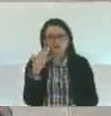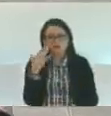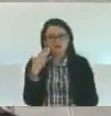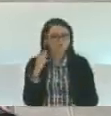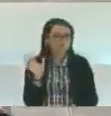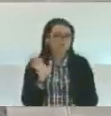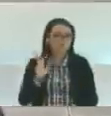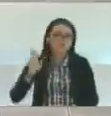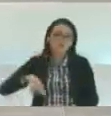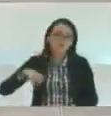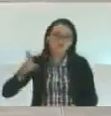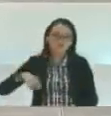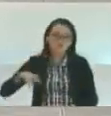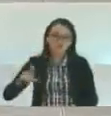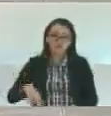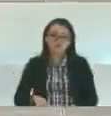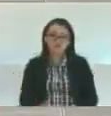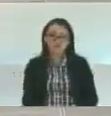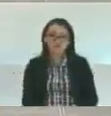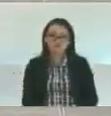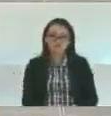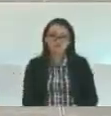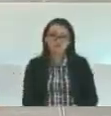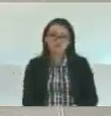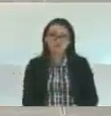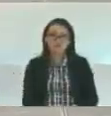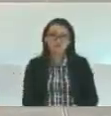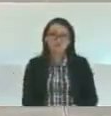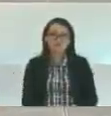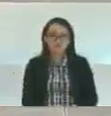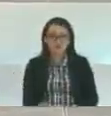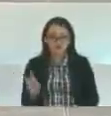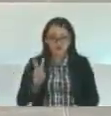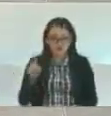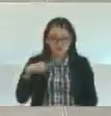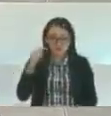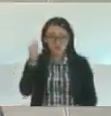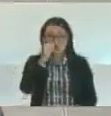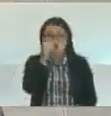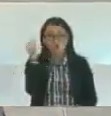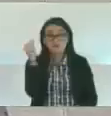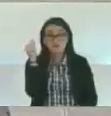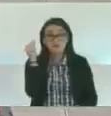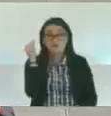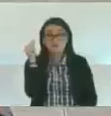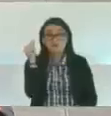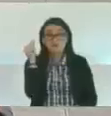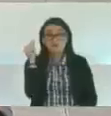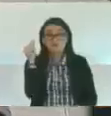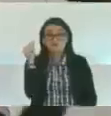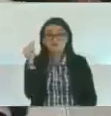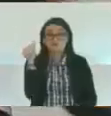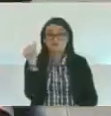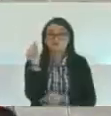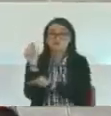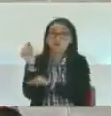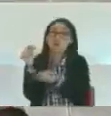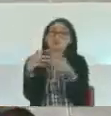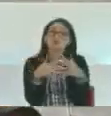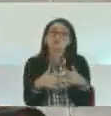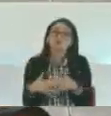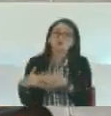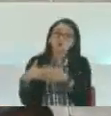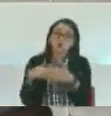Jamás. En Venezuela el próximo domingo, imperio gringo. El